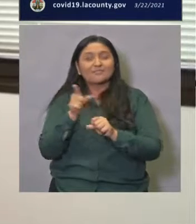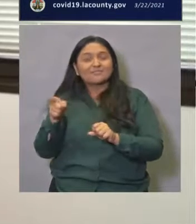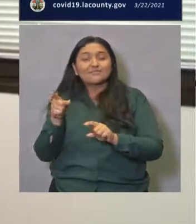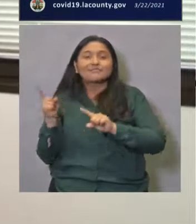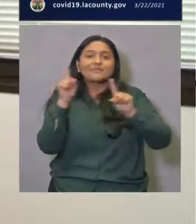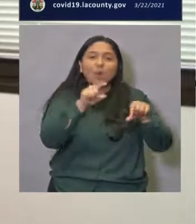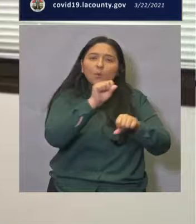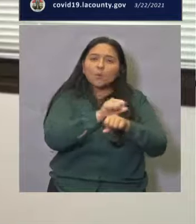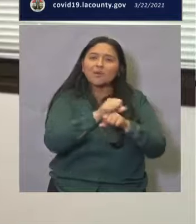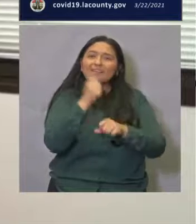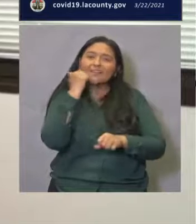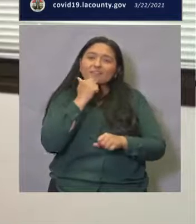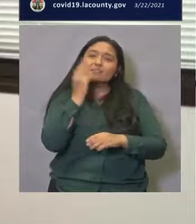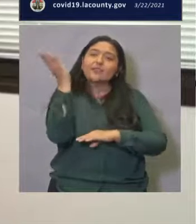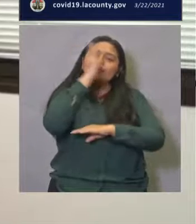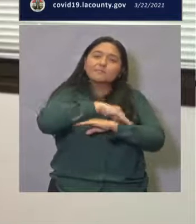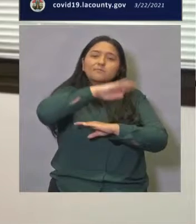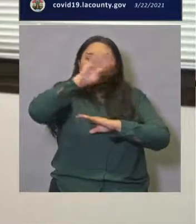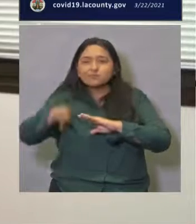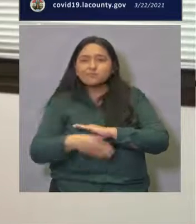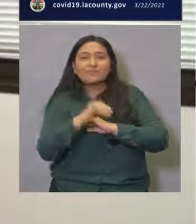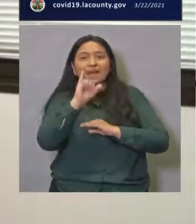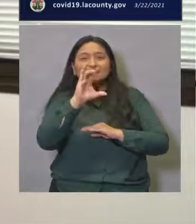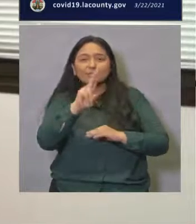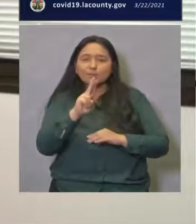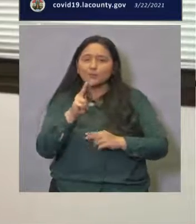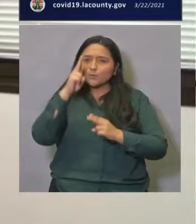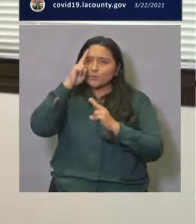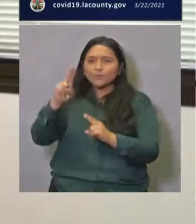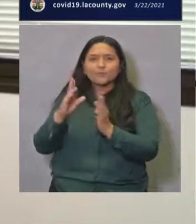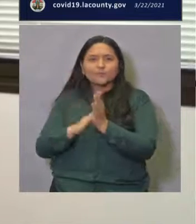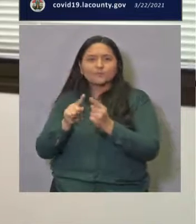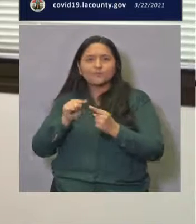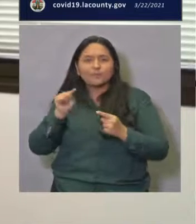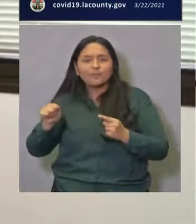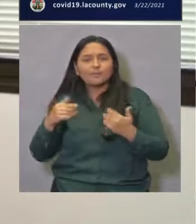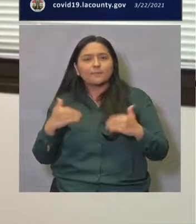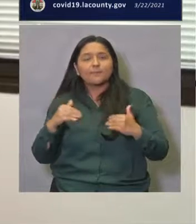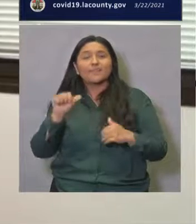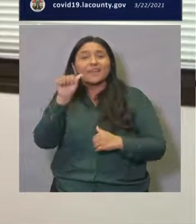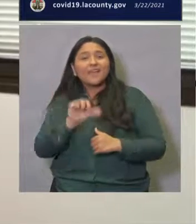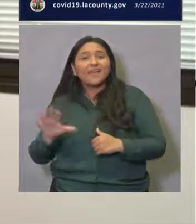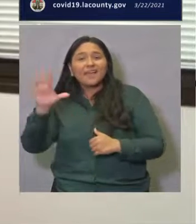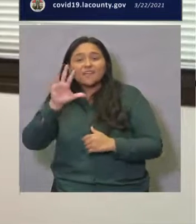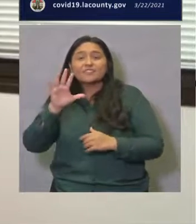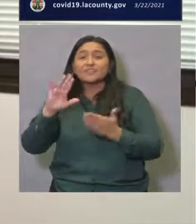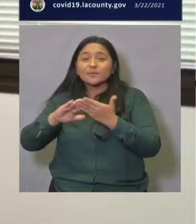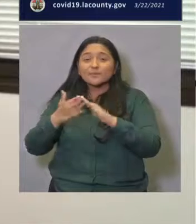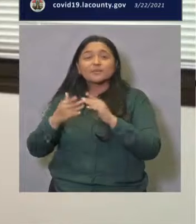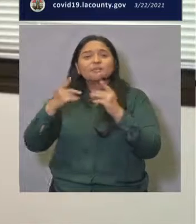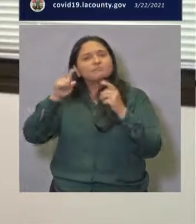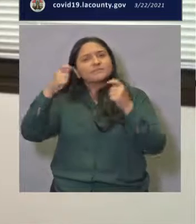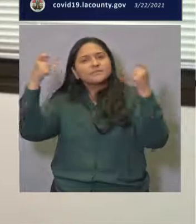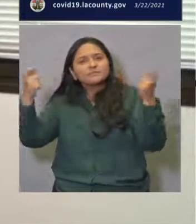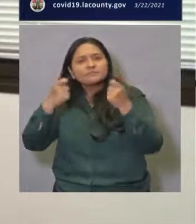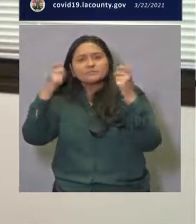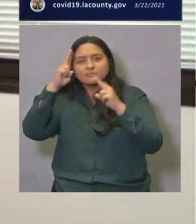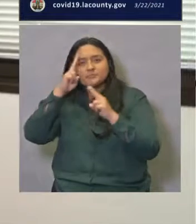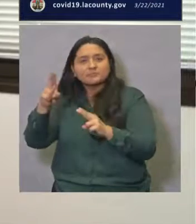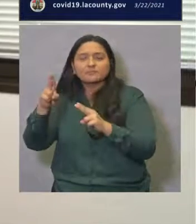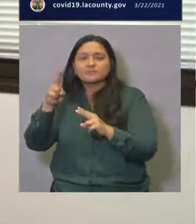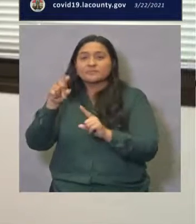y noche en nuestras unidades de cuidados intensivos. Nuestras comunidades asiáticas merecen ser celebradas, no